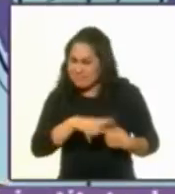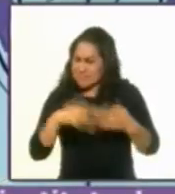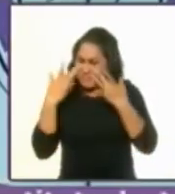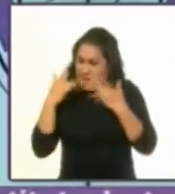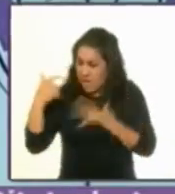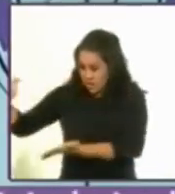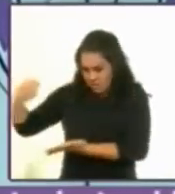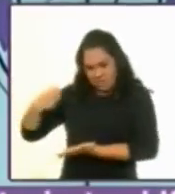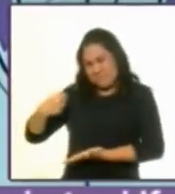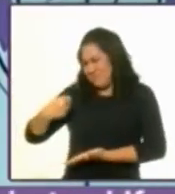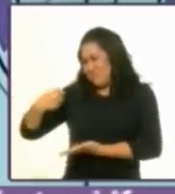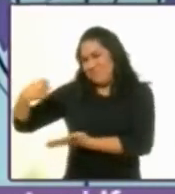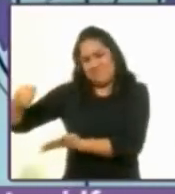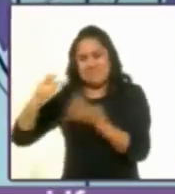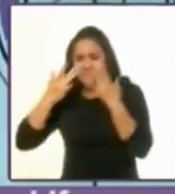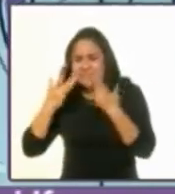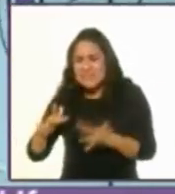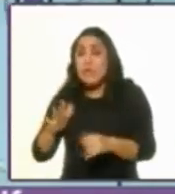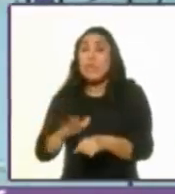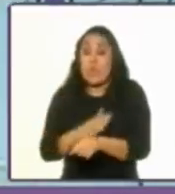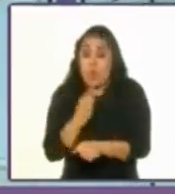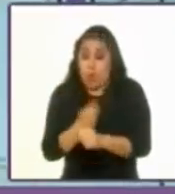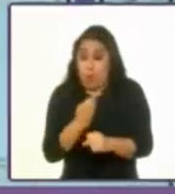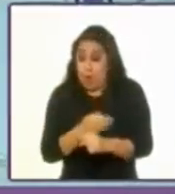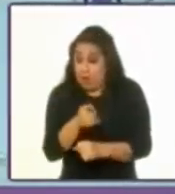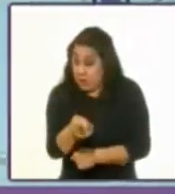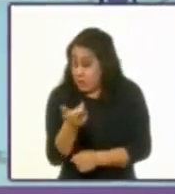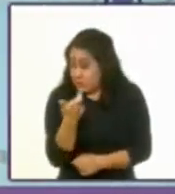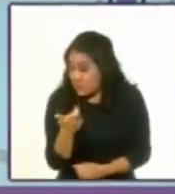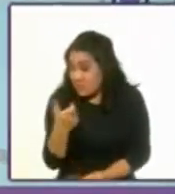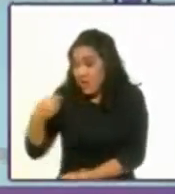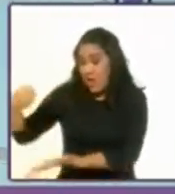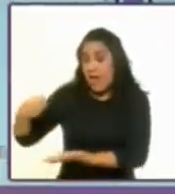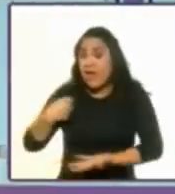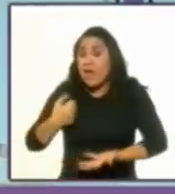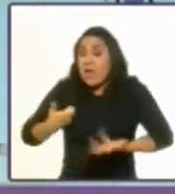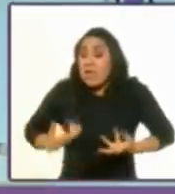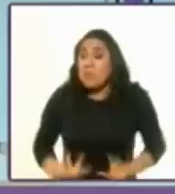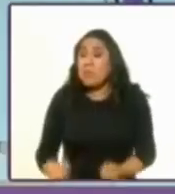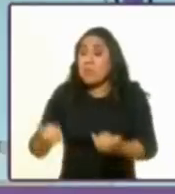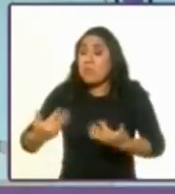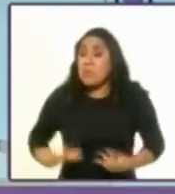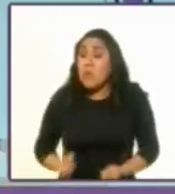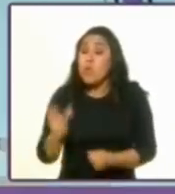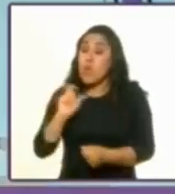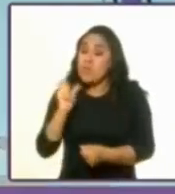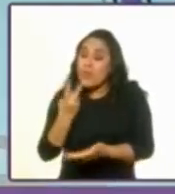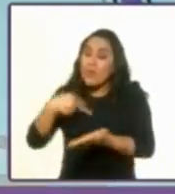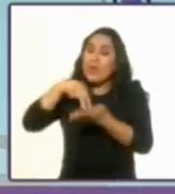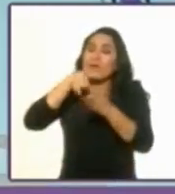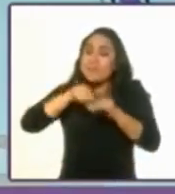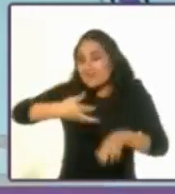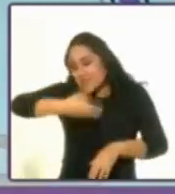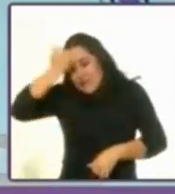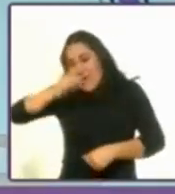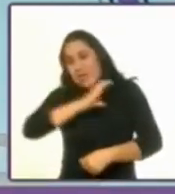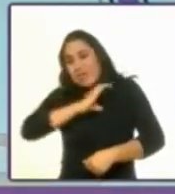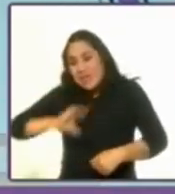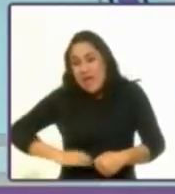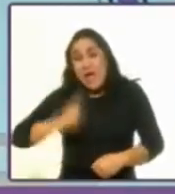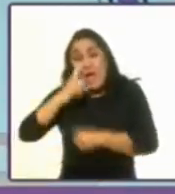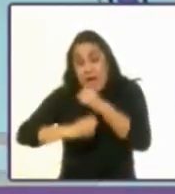en el presupuesto porque este recurso que ocupan y tiran a la basura cada vez que hay campañas y cada año